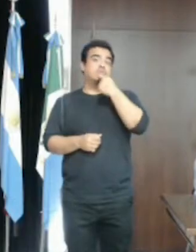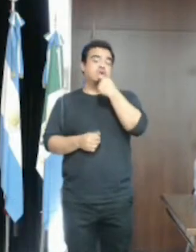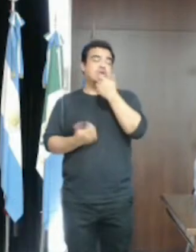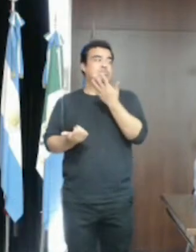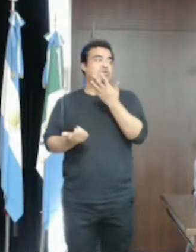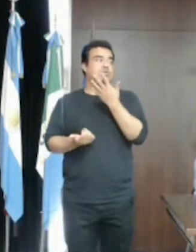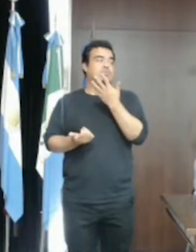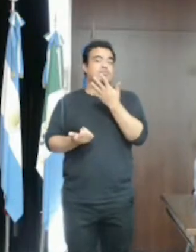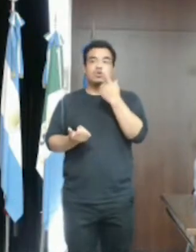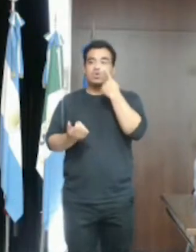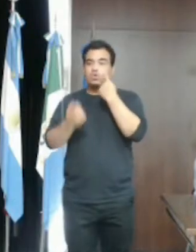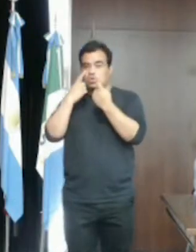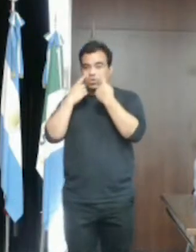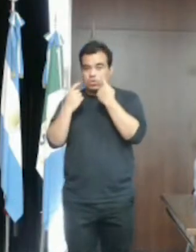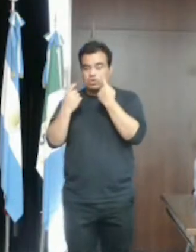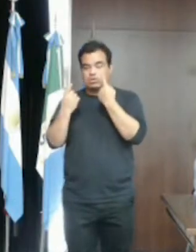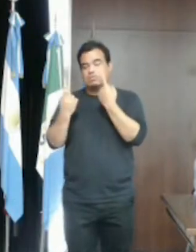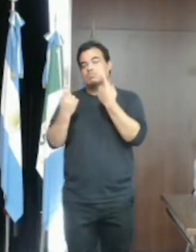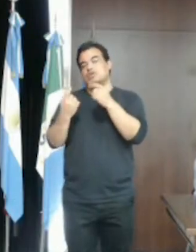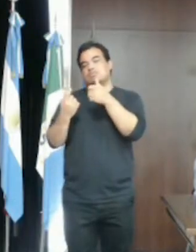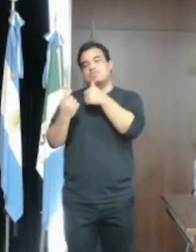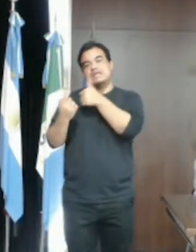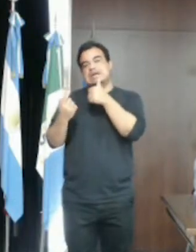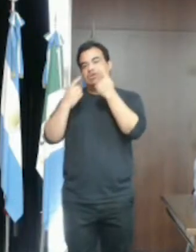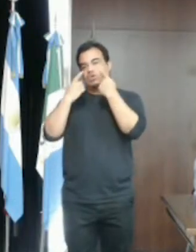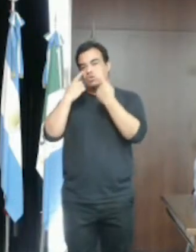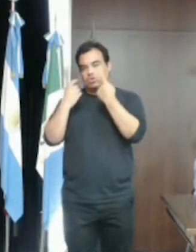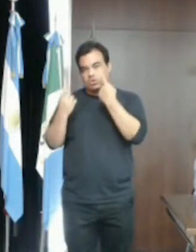Yo sirvo como intermediario, digamos, vamos a ver, no somos dioses.